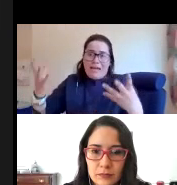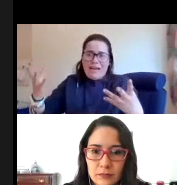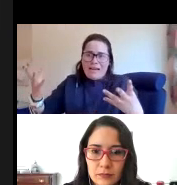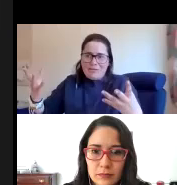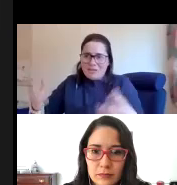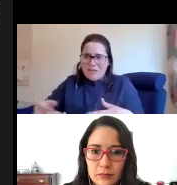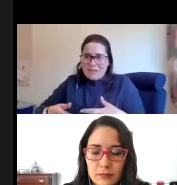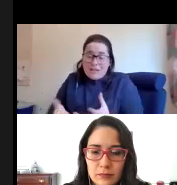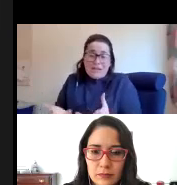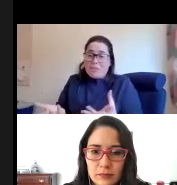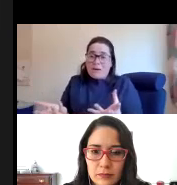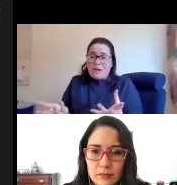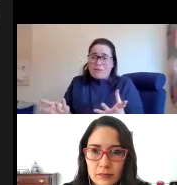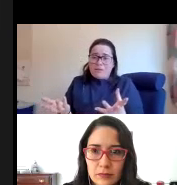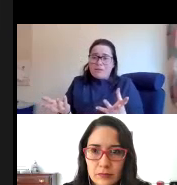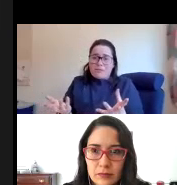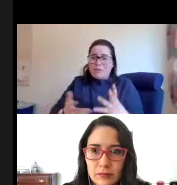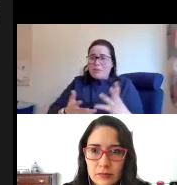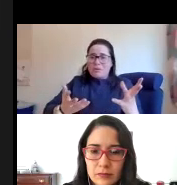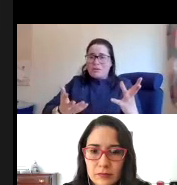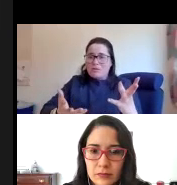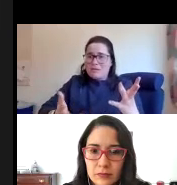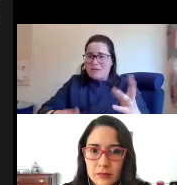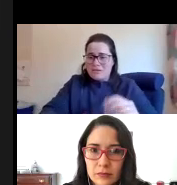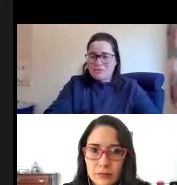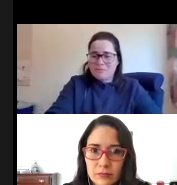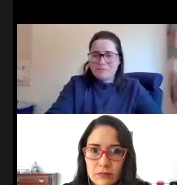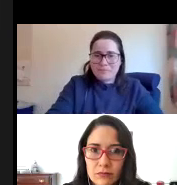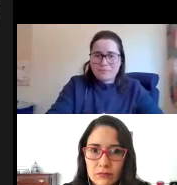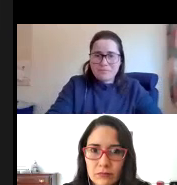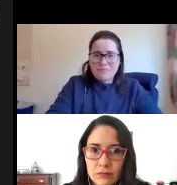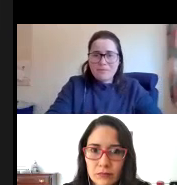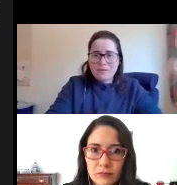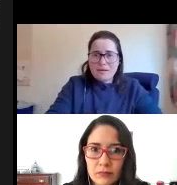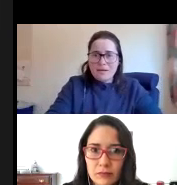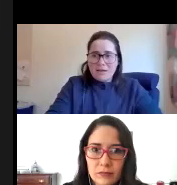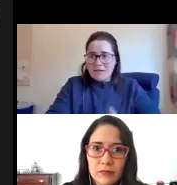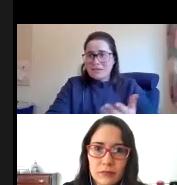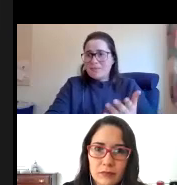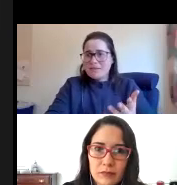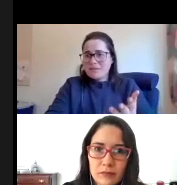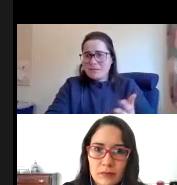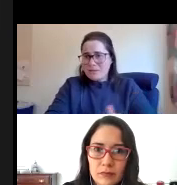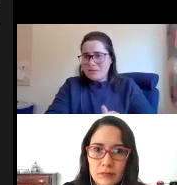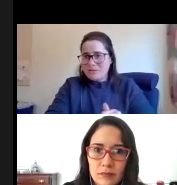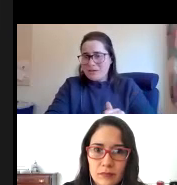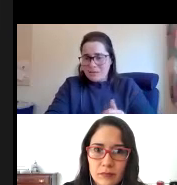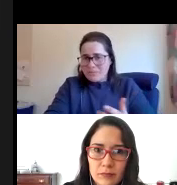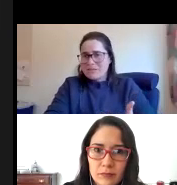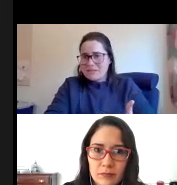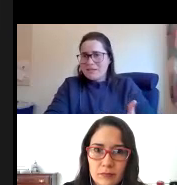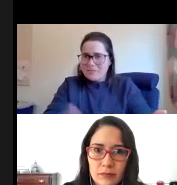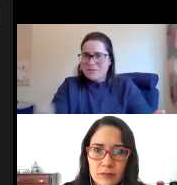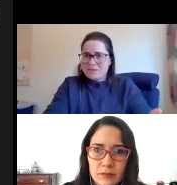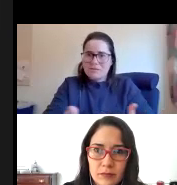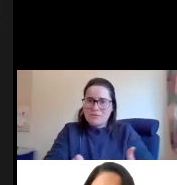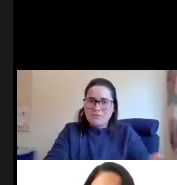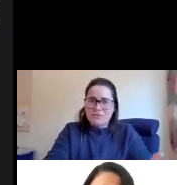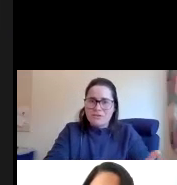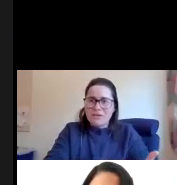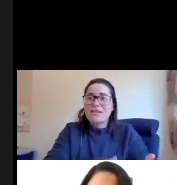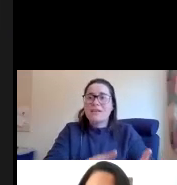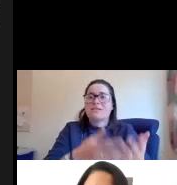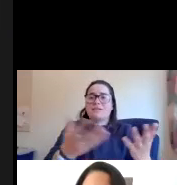la mitad del año, tienen que apagar la planta de tratamiento porque no se da abasto. Esta planta de tratamiento en época seca, como les digo,